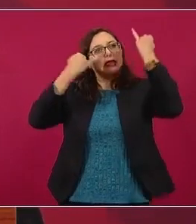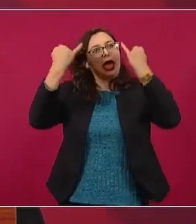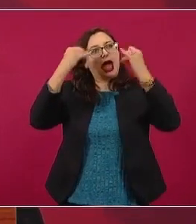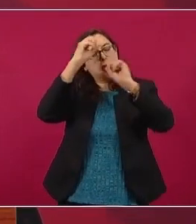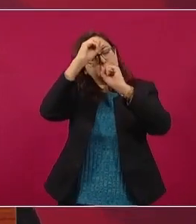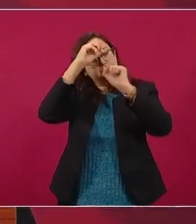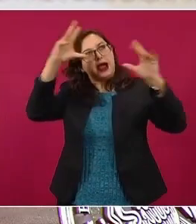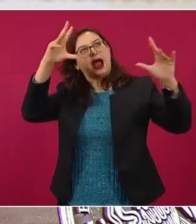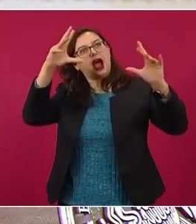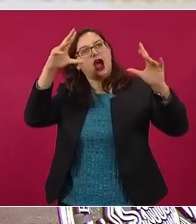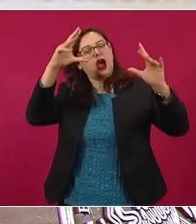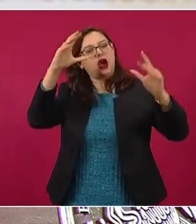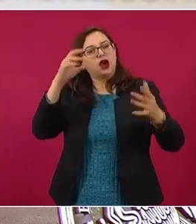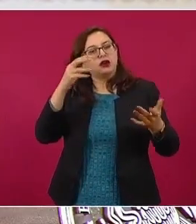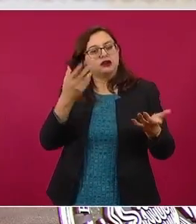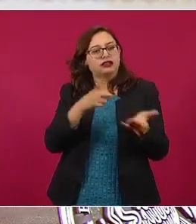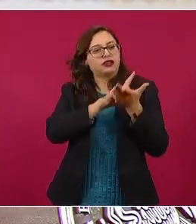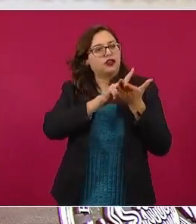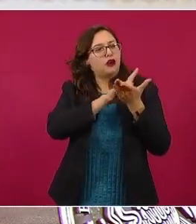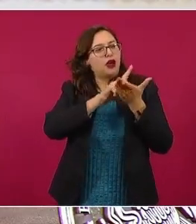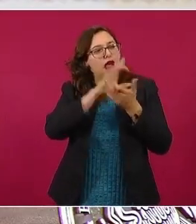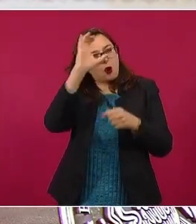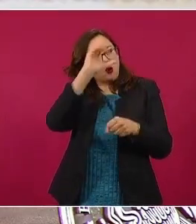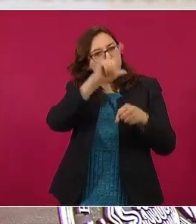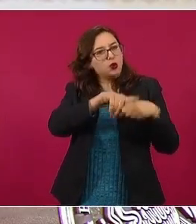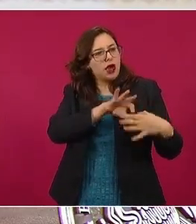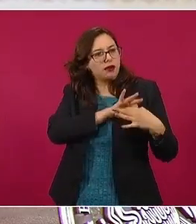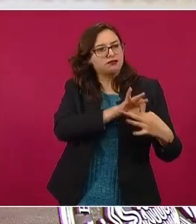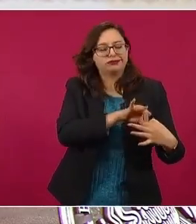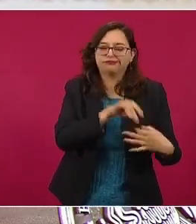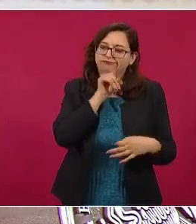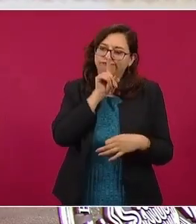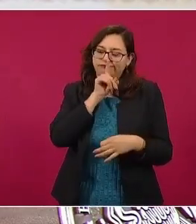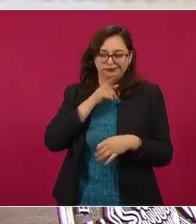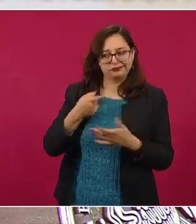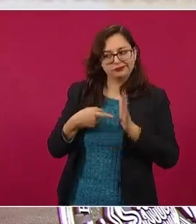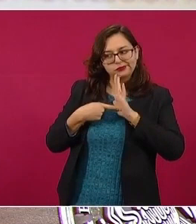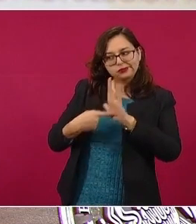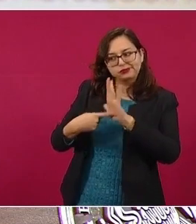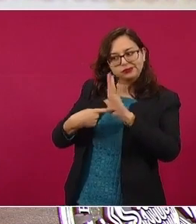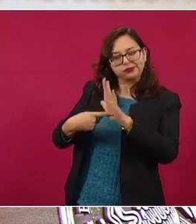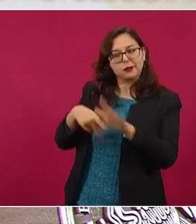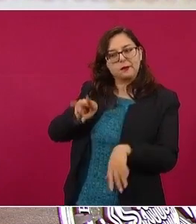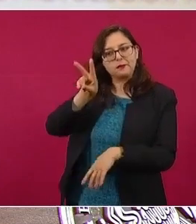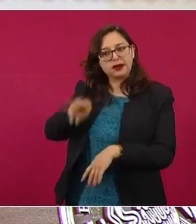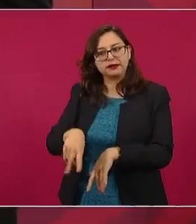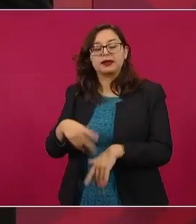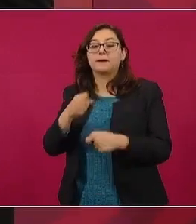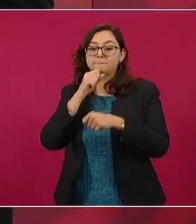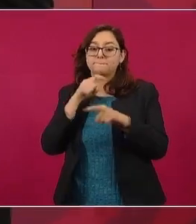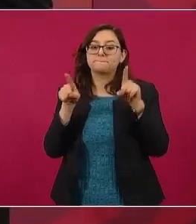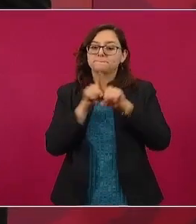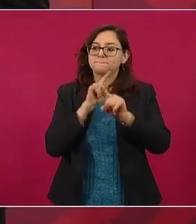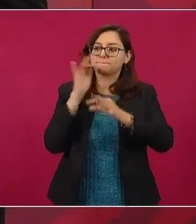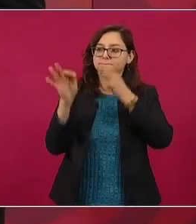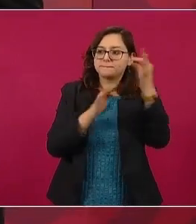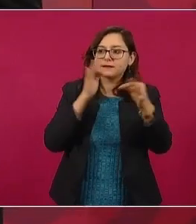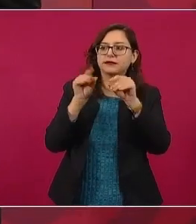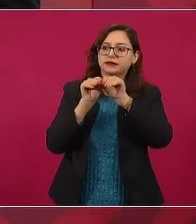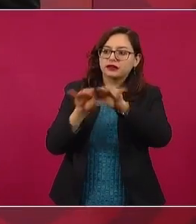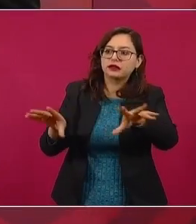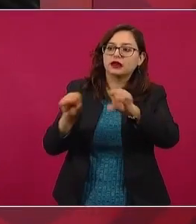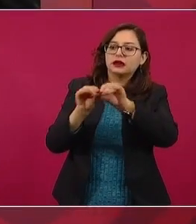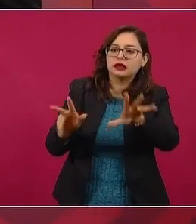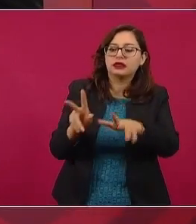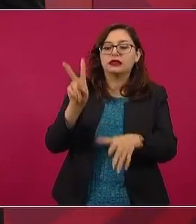radio, incluso en mobiliario urbano en las principales ciudades, previniendo del uso del cristal en los